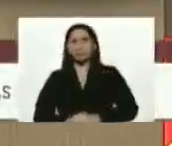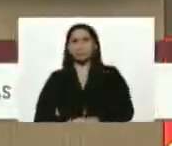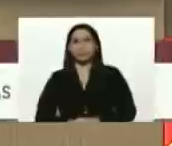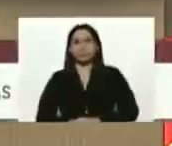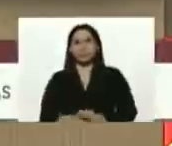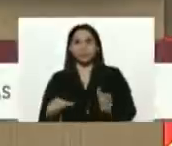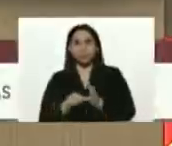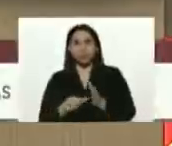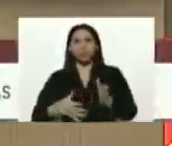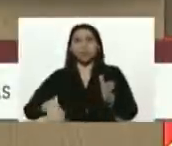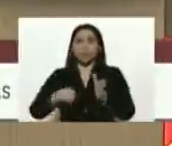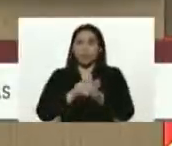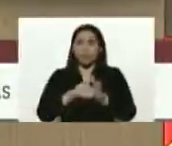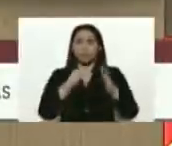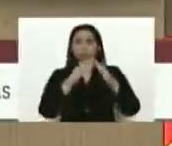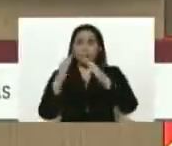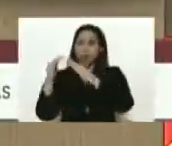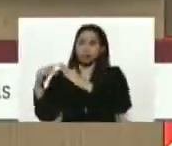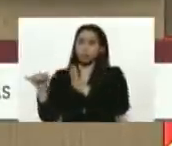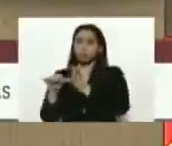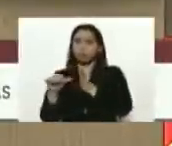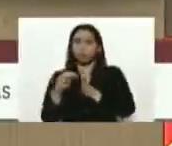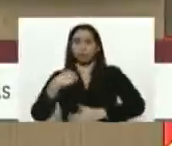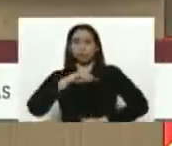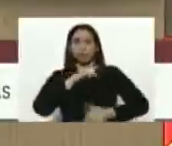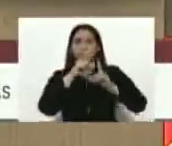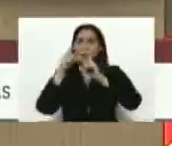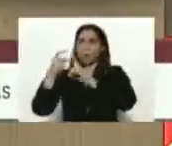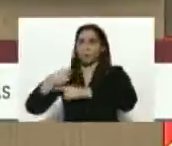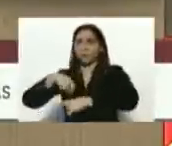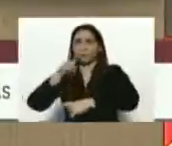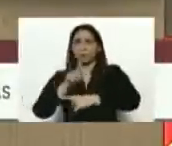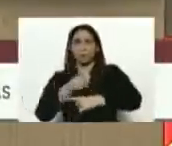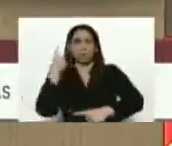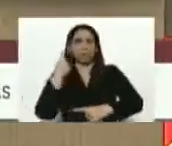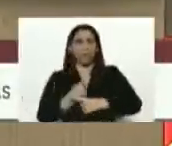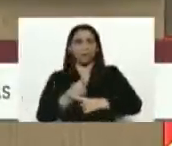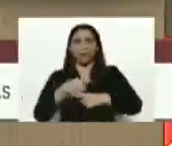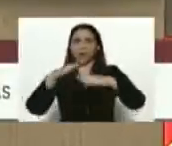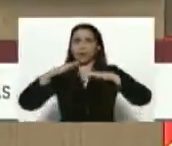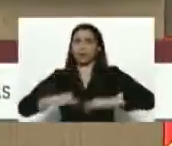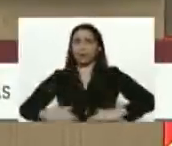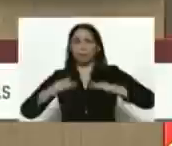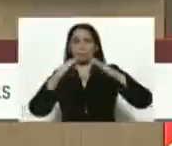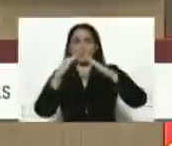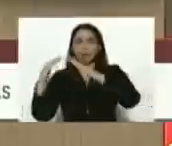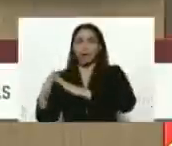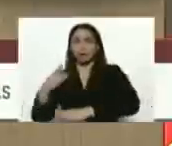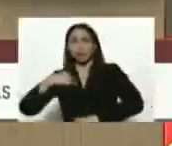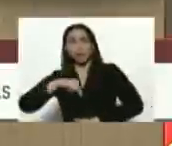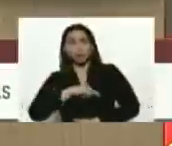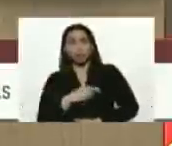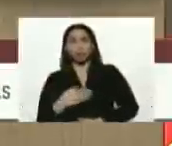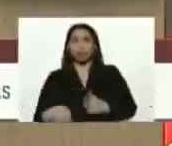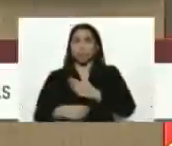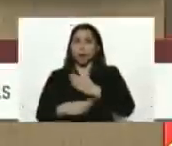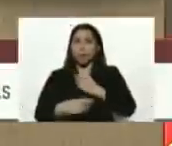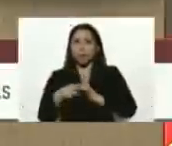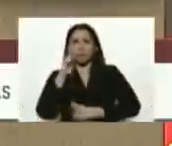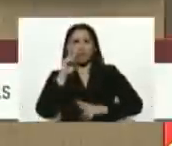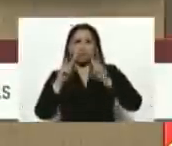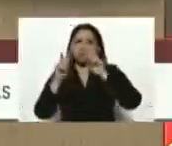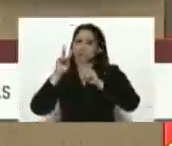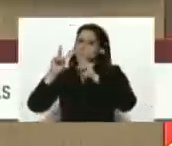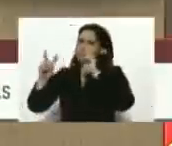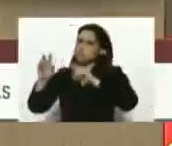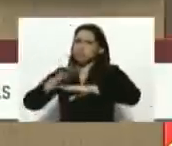casa, donde nuestra consigna principal debe ser quédate en casa, mientras nosotros vamos apreciando lo